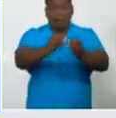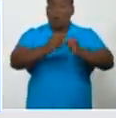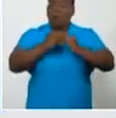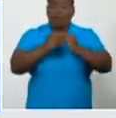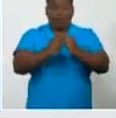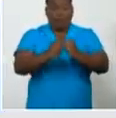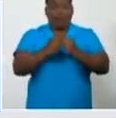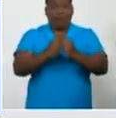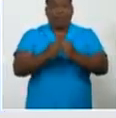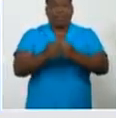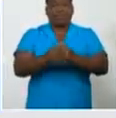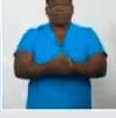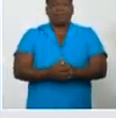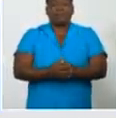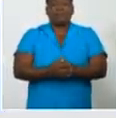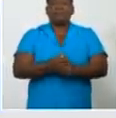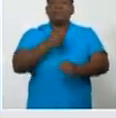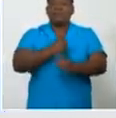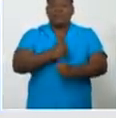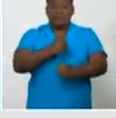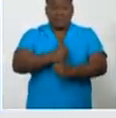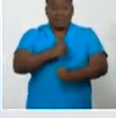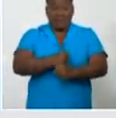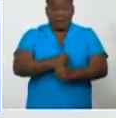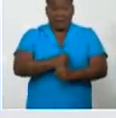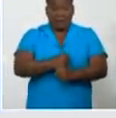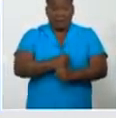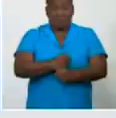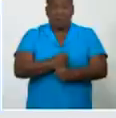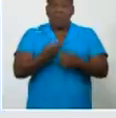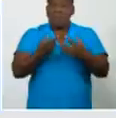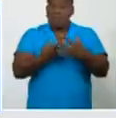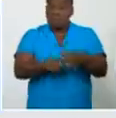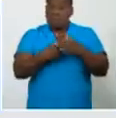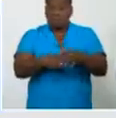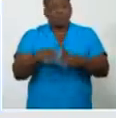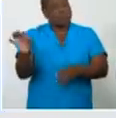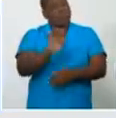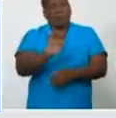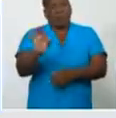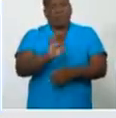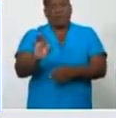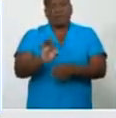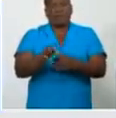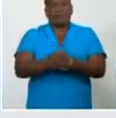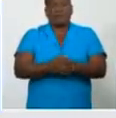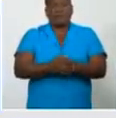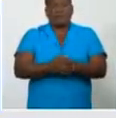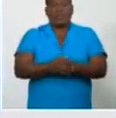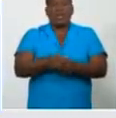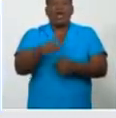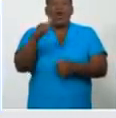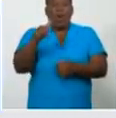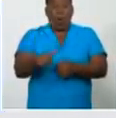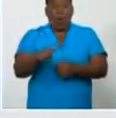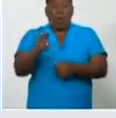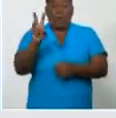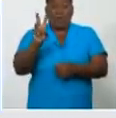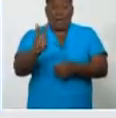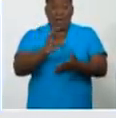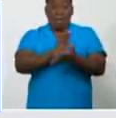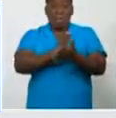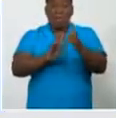para lo cual se trabaja, pero no está resuelta todavía. Jovellanos y Matanzas con las cifras más